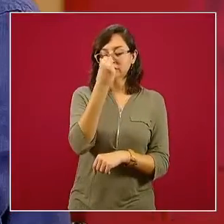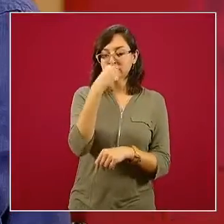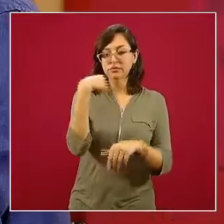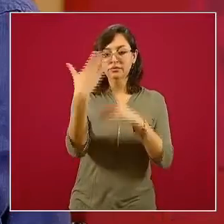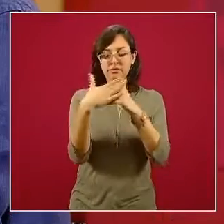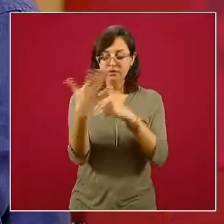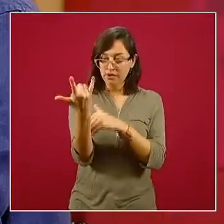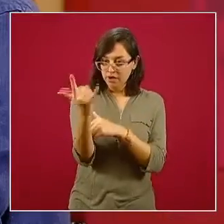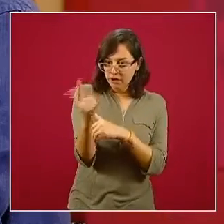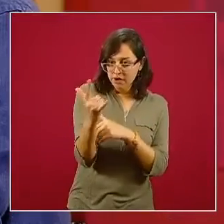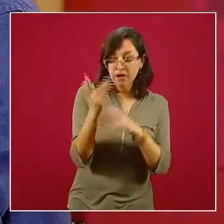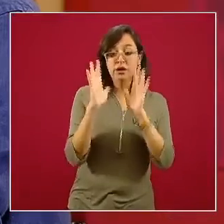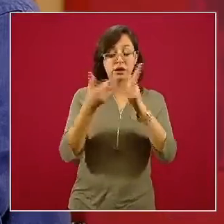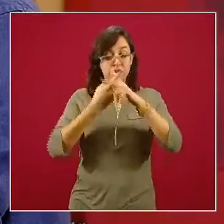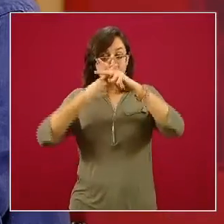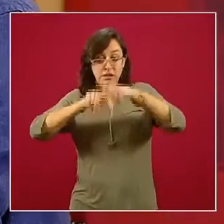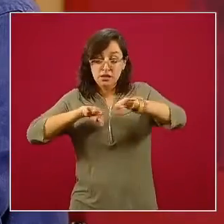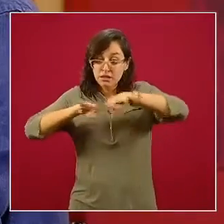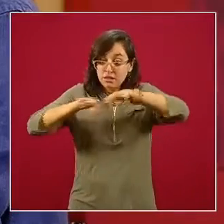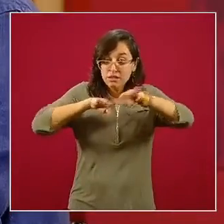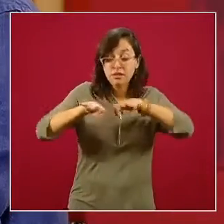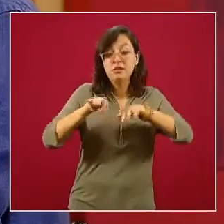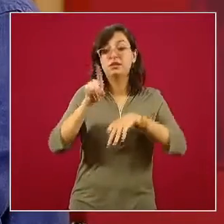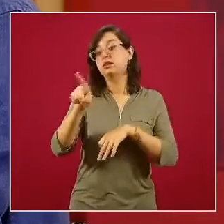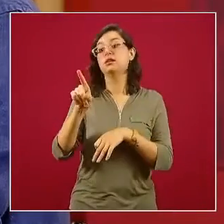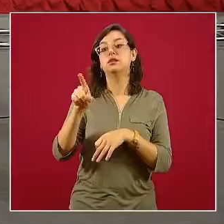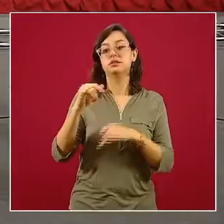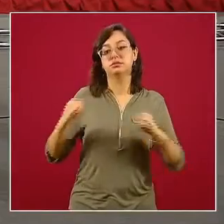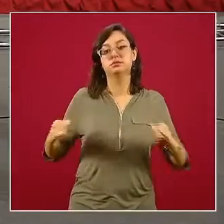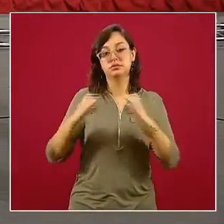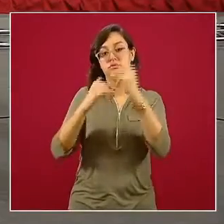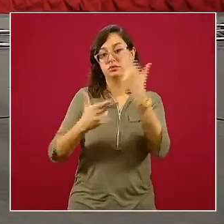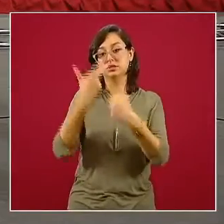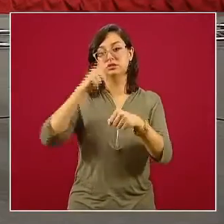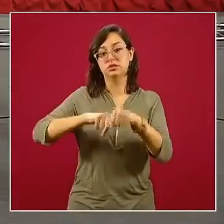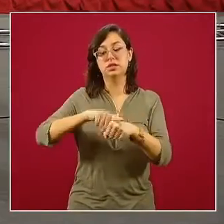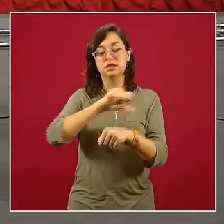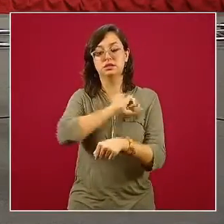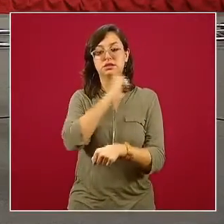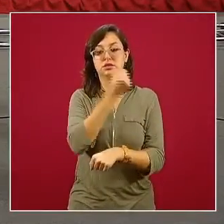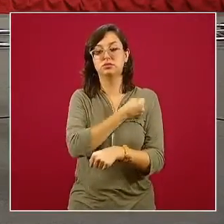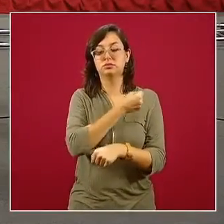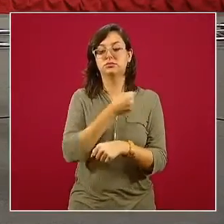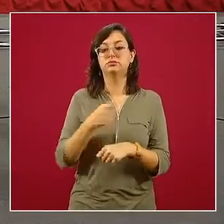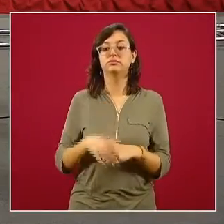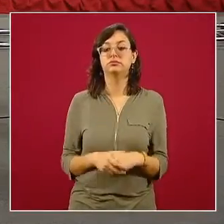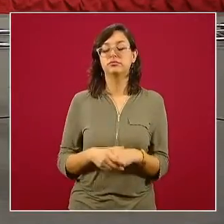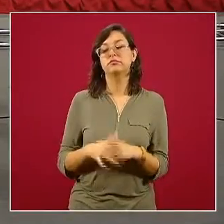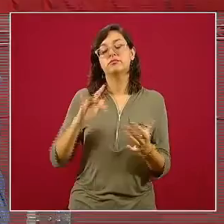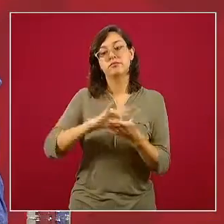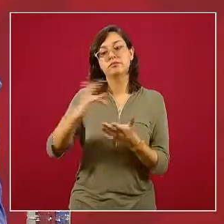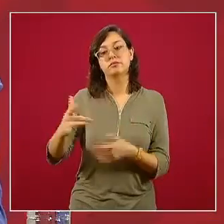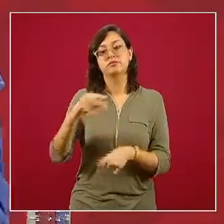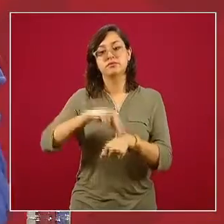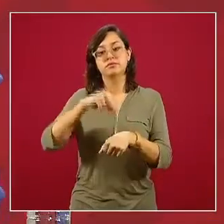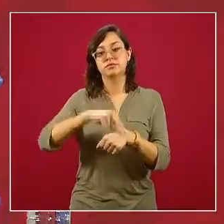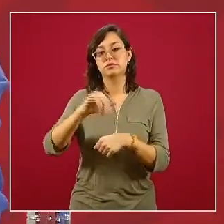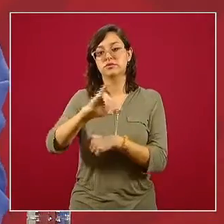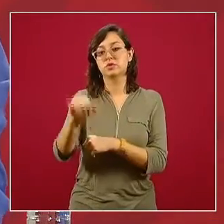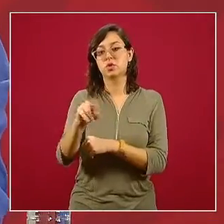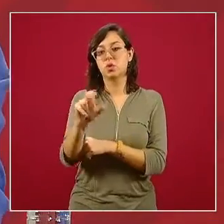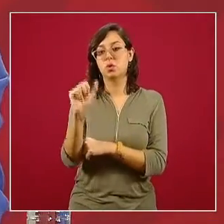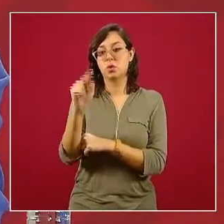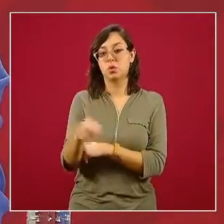ya trabajando con eso, con el Instituto Nacional de Salud Pública. Y aprovecho para agradecer al doctor Juan Rivera Domarco, director general de